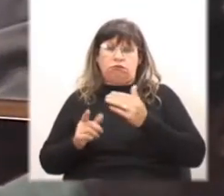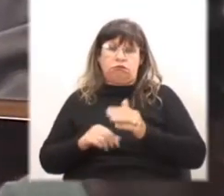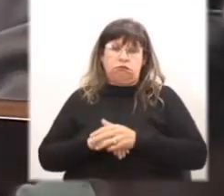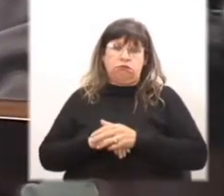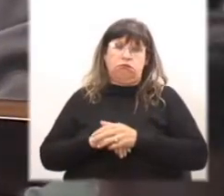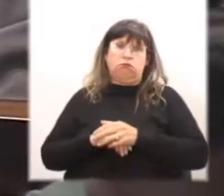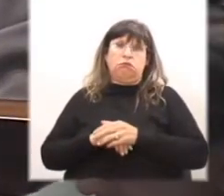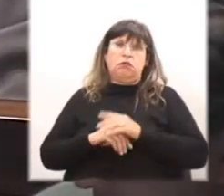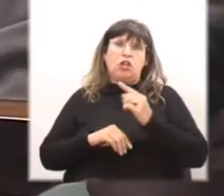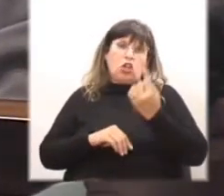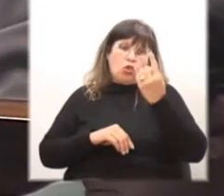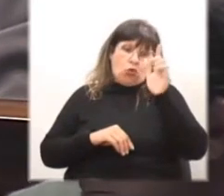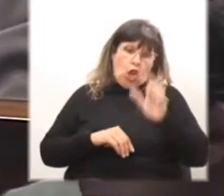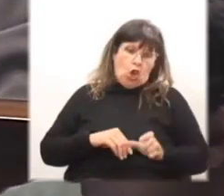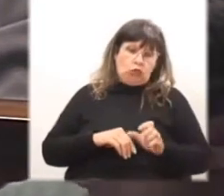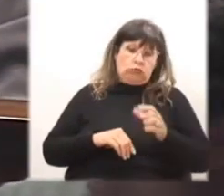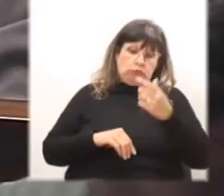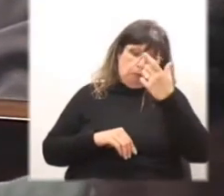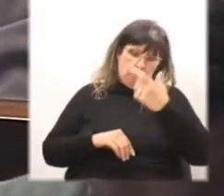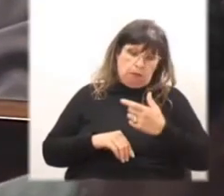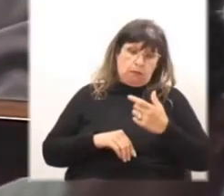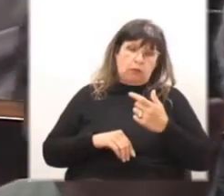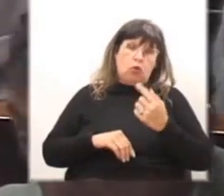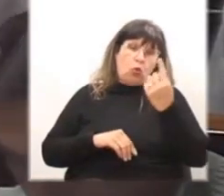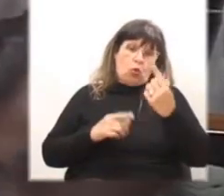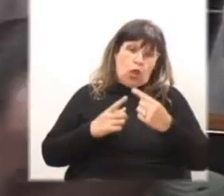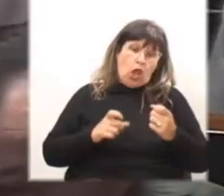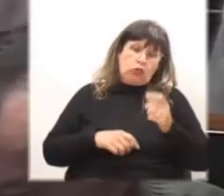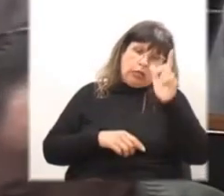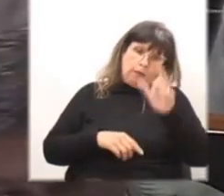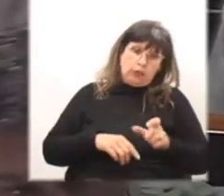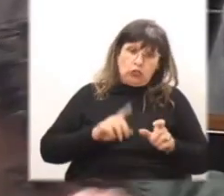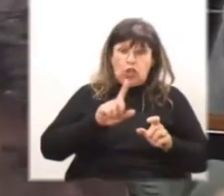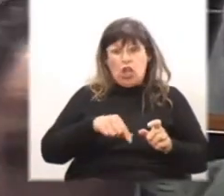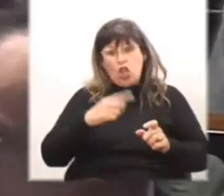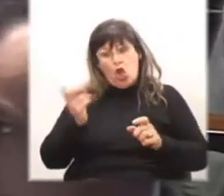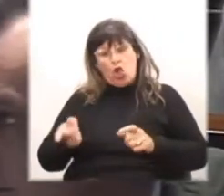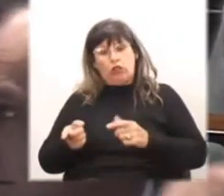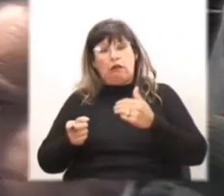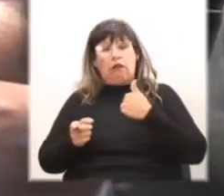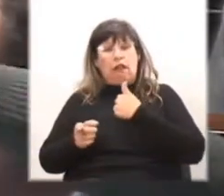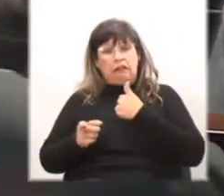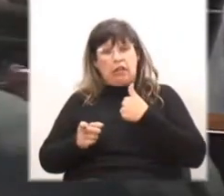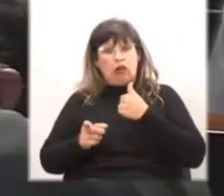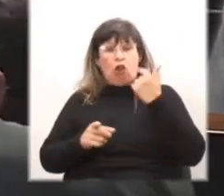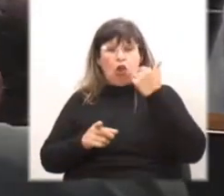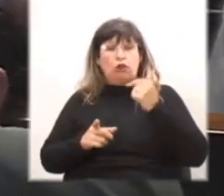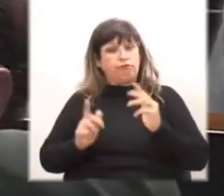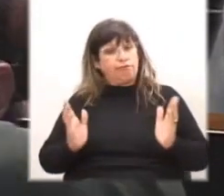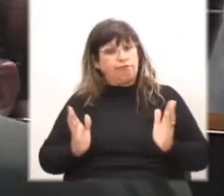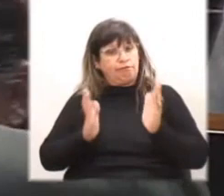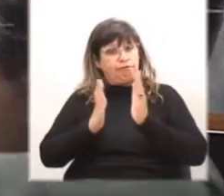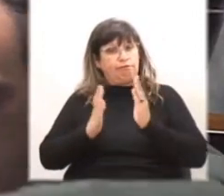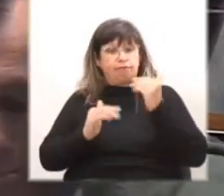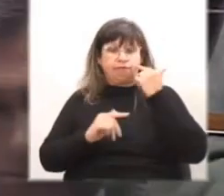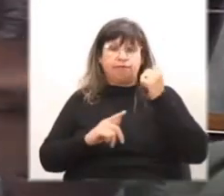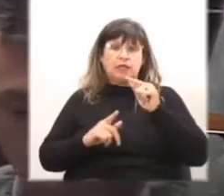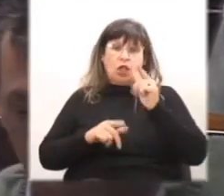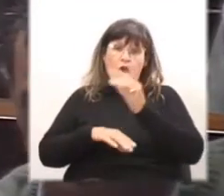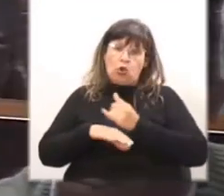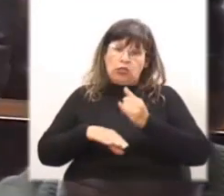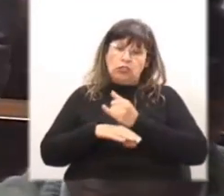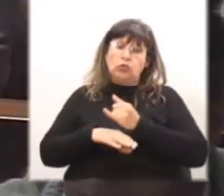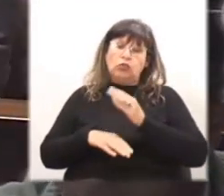Y una cosa es la persona y otra el rol que enfrenta al frente de una